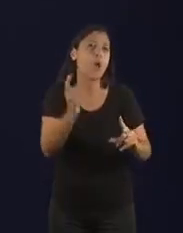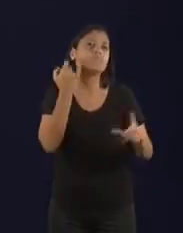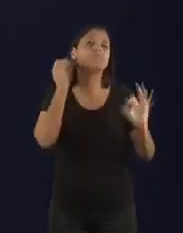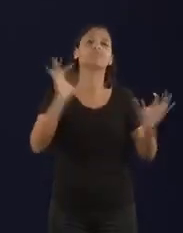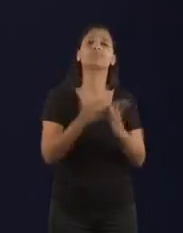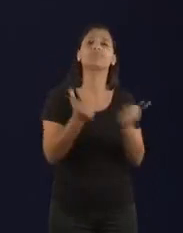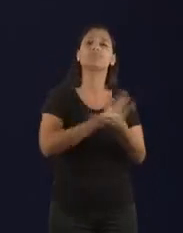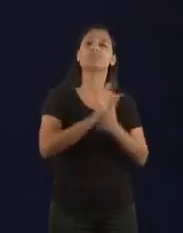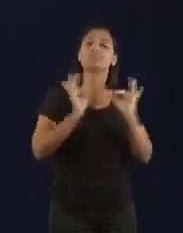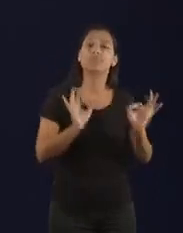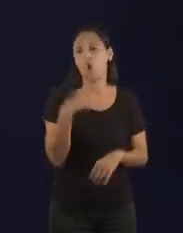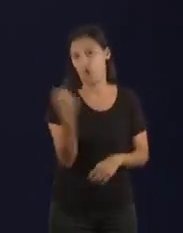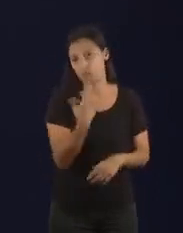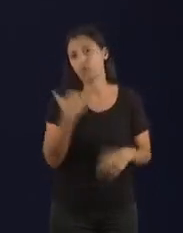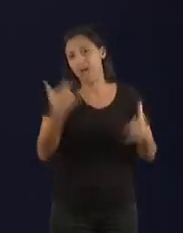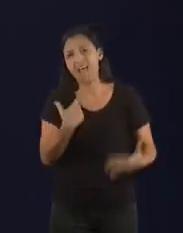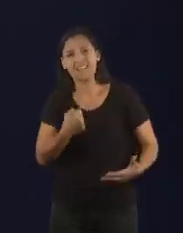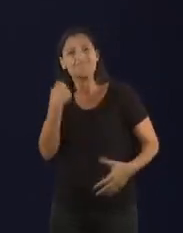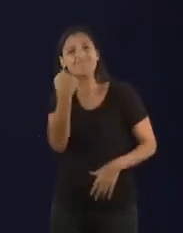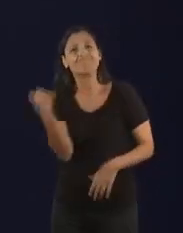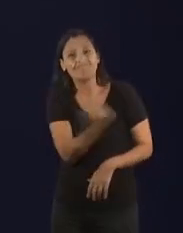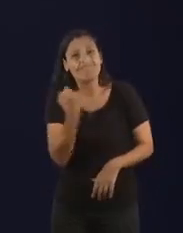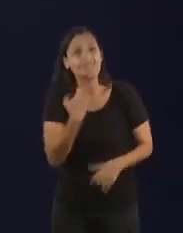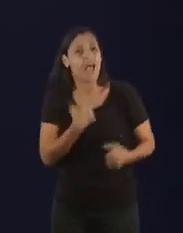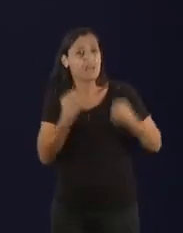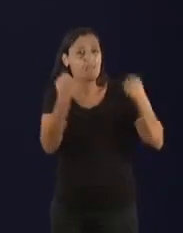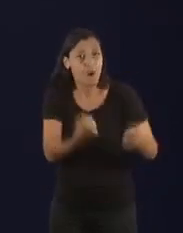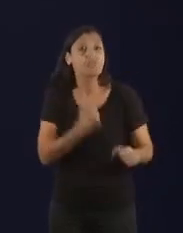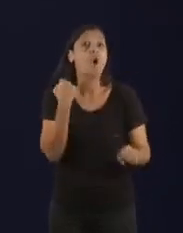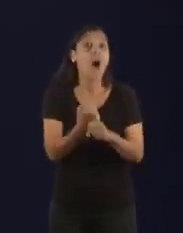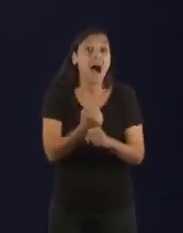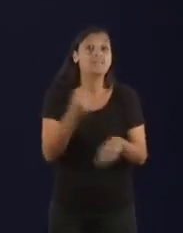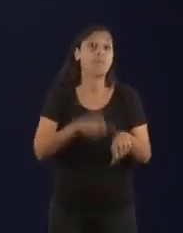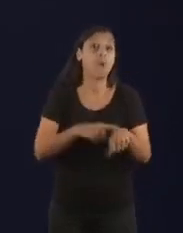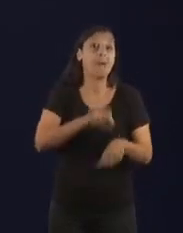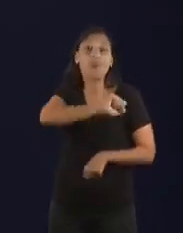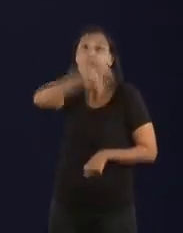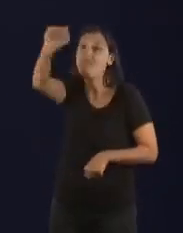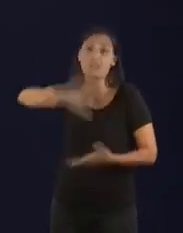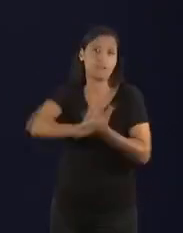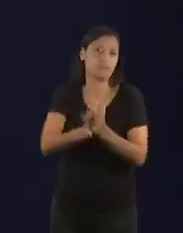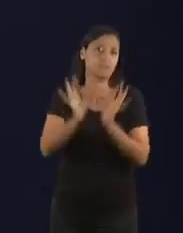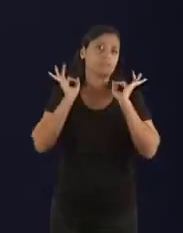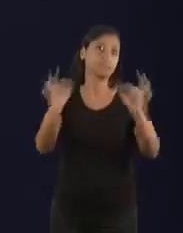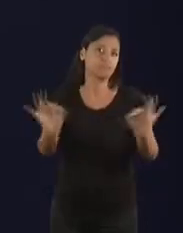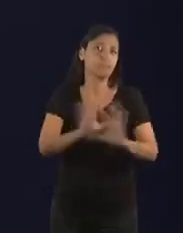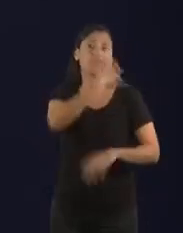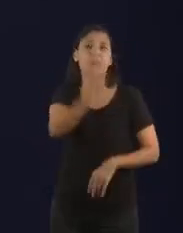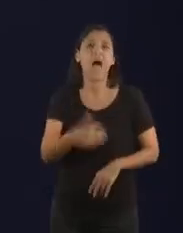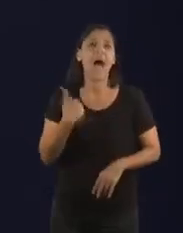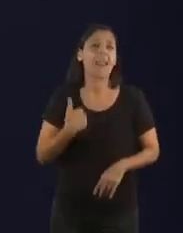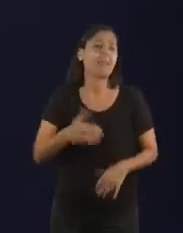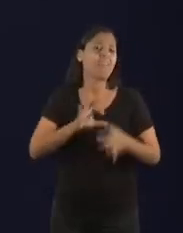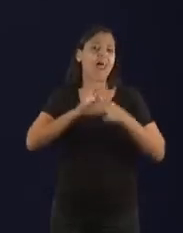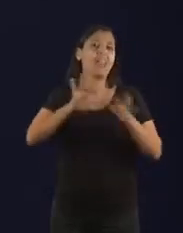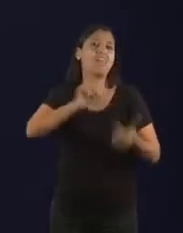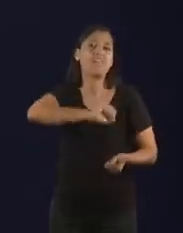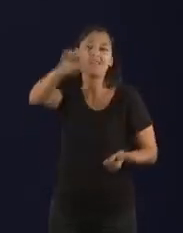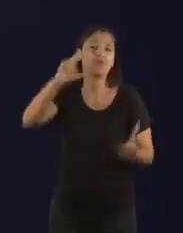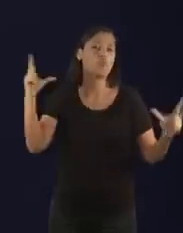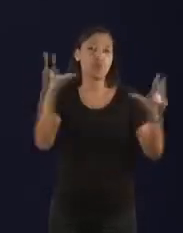todo para que el final sea exterminar definitivamente la inflación de la República de la